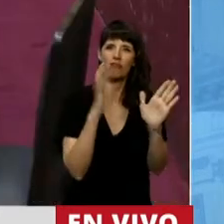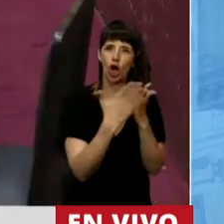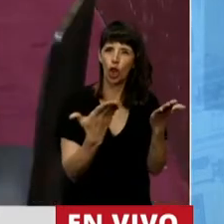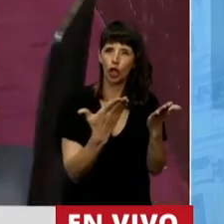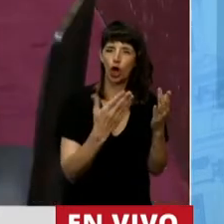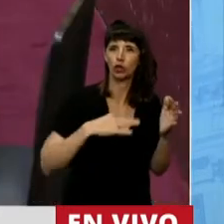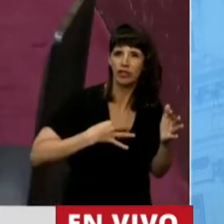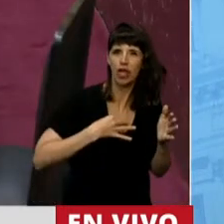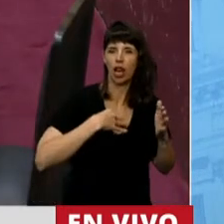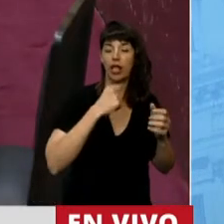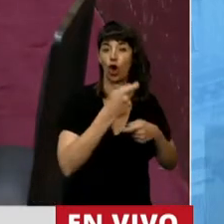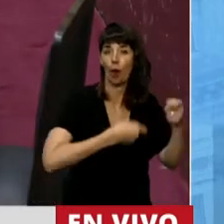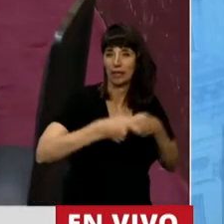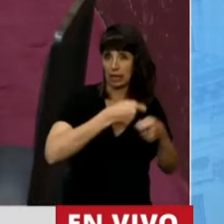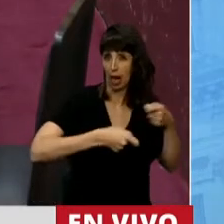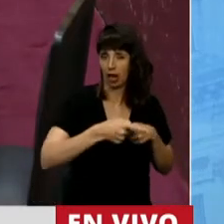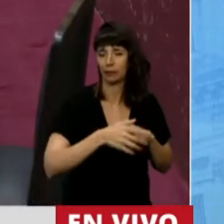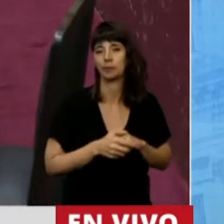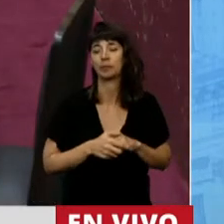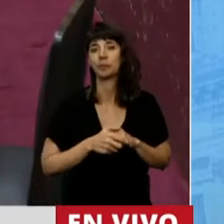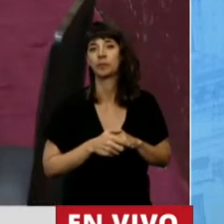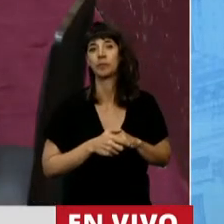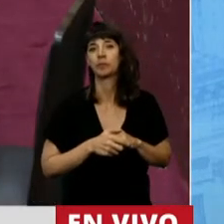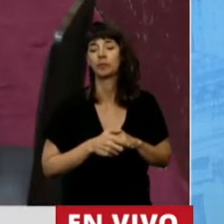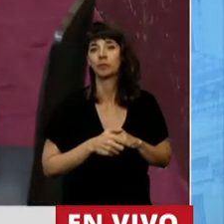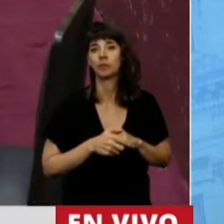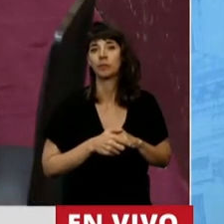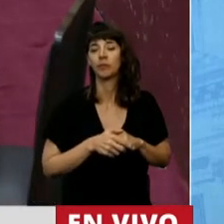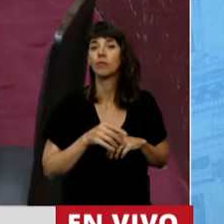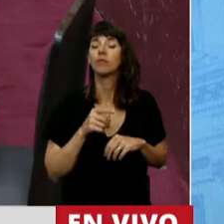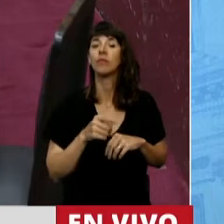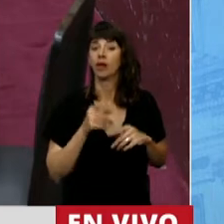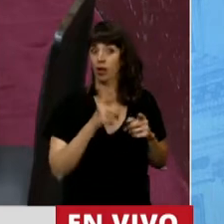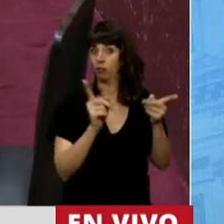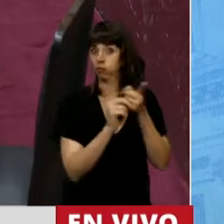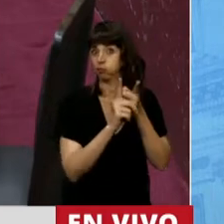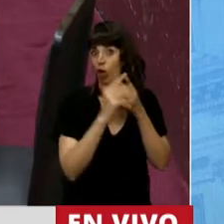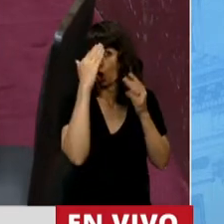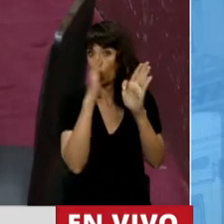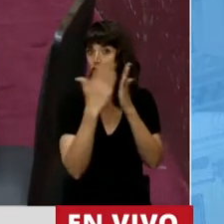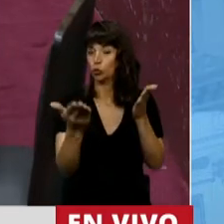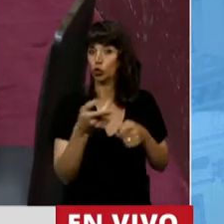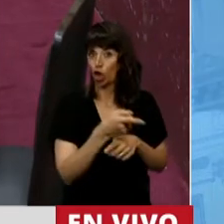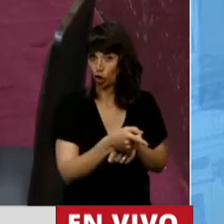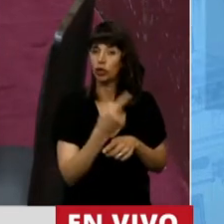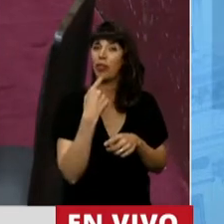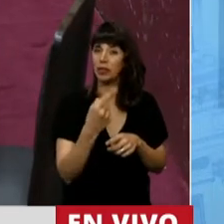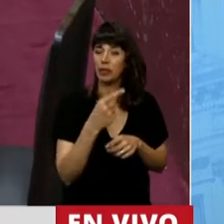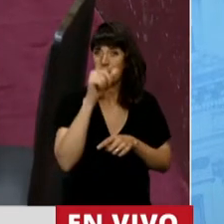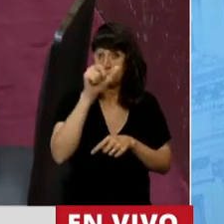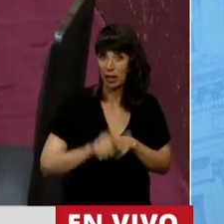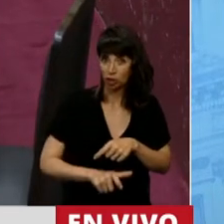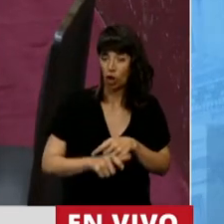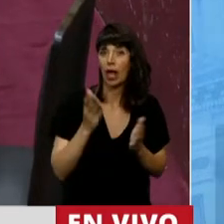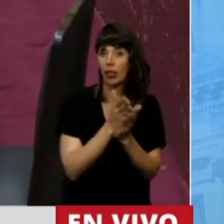Comercial. Y si vamos más allá, es decir, para nuestra Constitución, toda persona tiene derecho a que